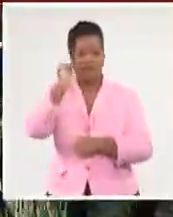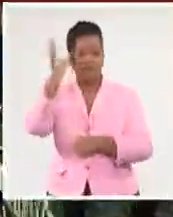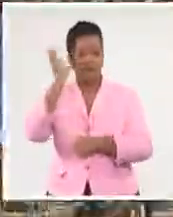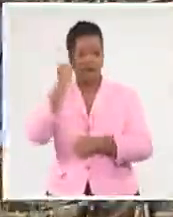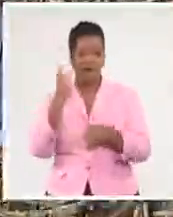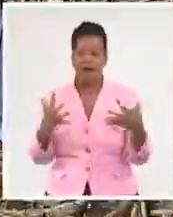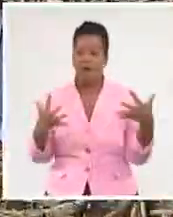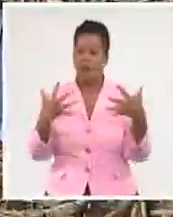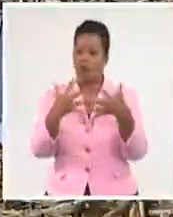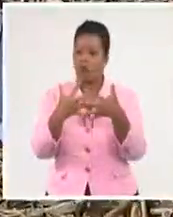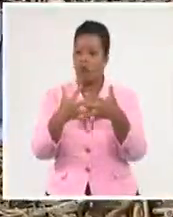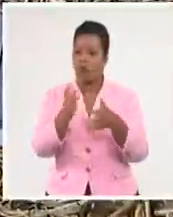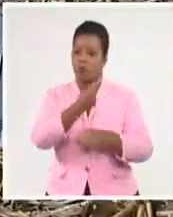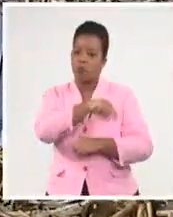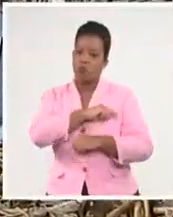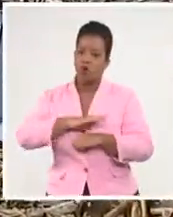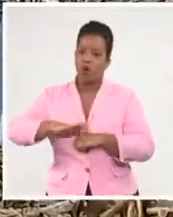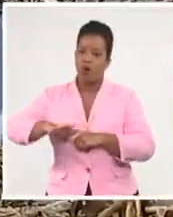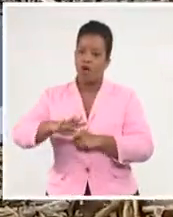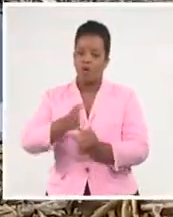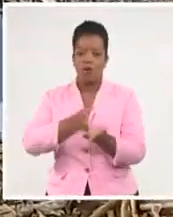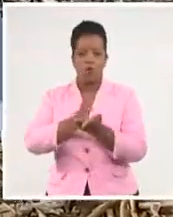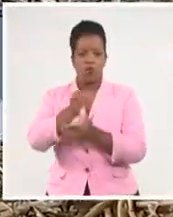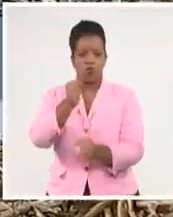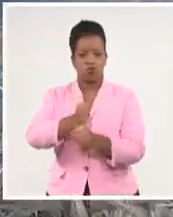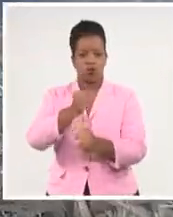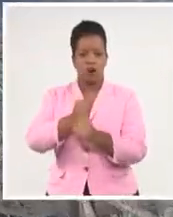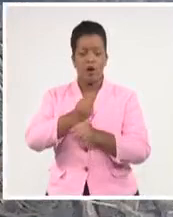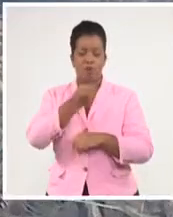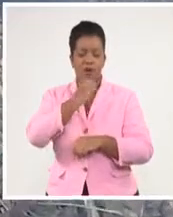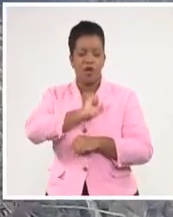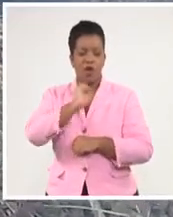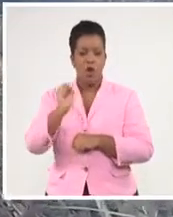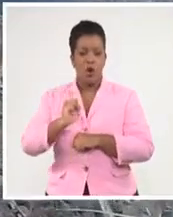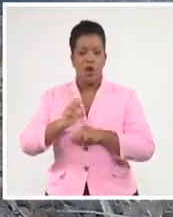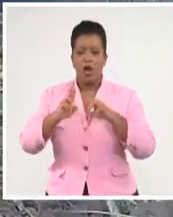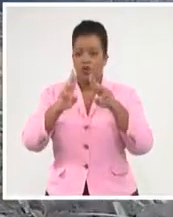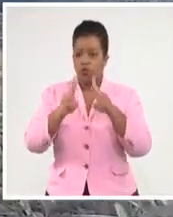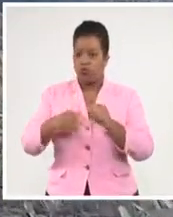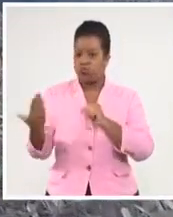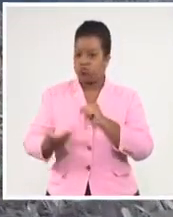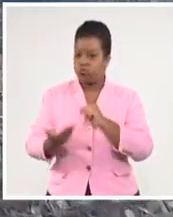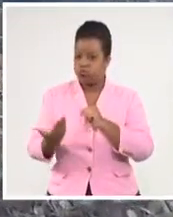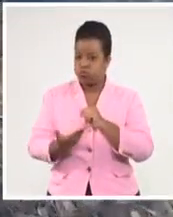comunidades, estabilidad de la fuerza obrera y lograr la eficiencia en la zafra azucarera de